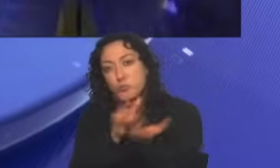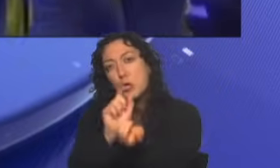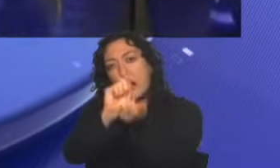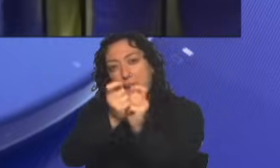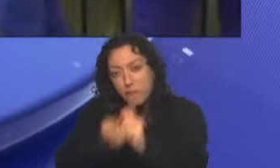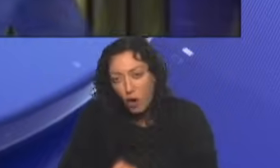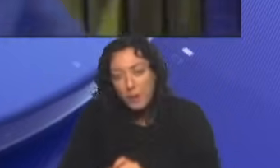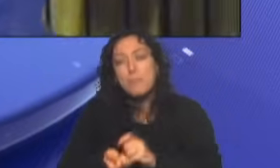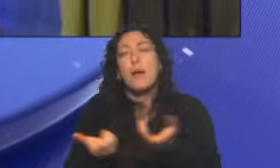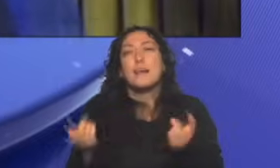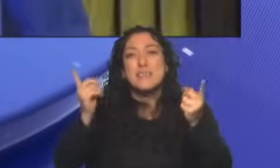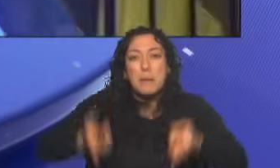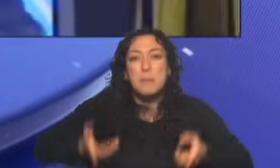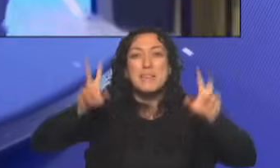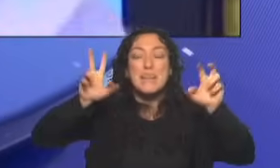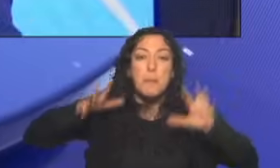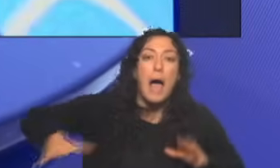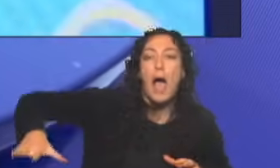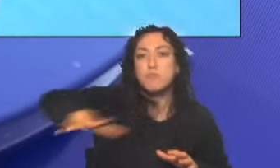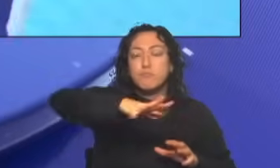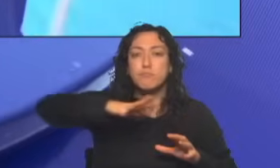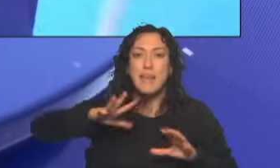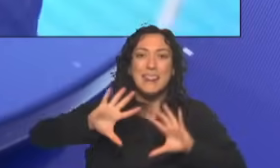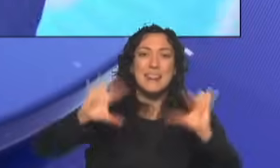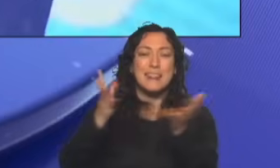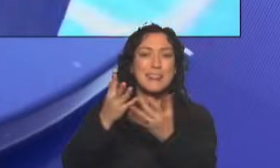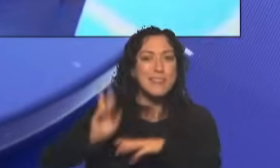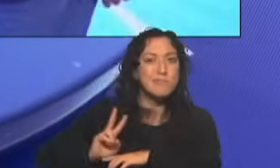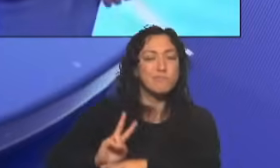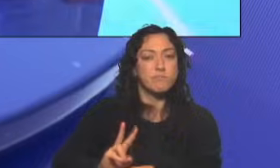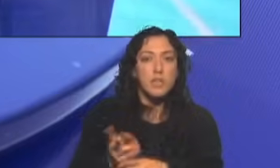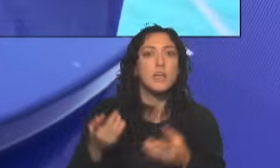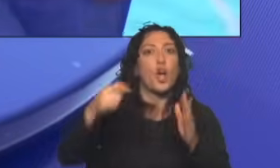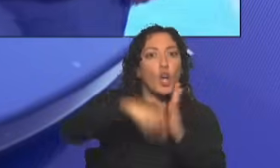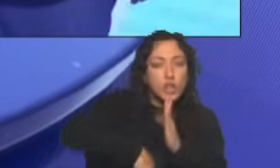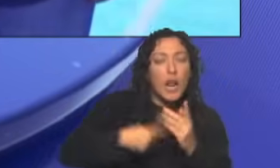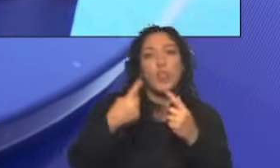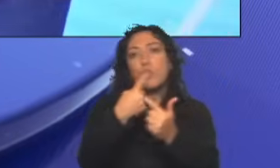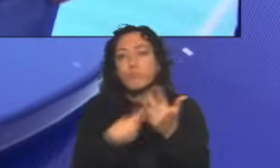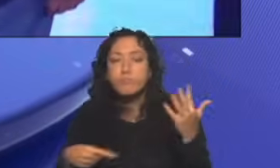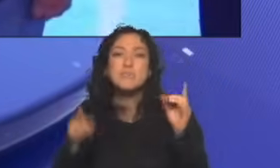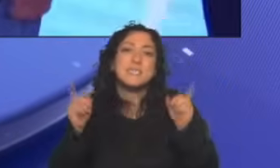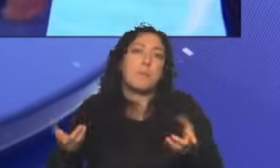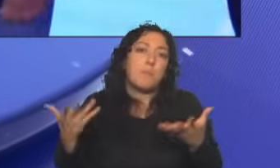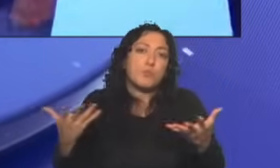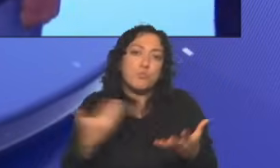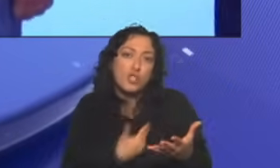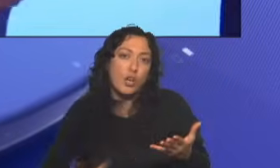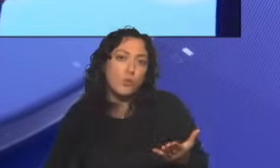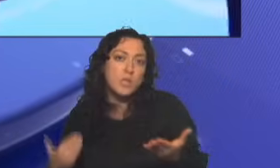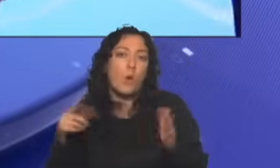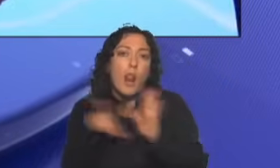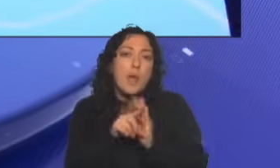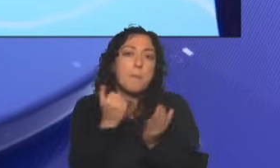para la discusión del tema ambiental y la discusión de contratos y obviamente todas las leyes que proponga el Ejecutivo. O sea, por ahí